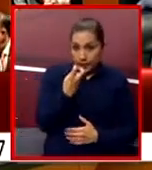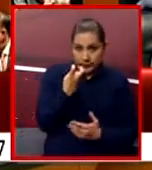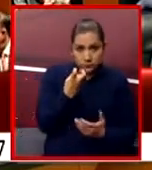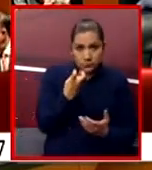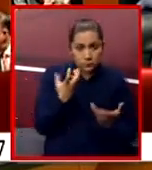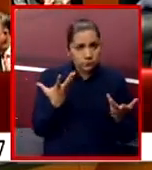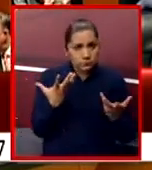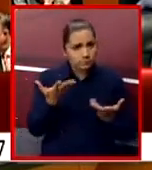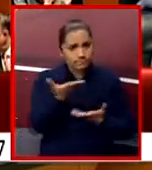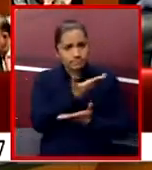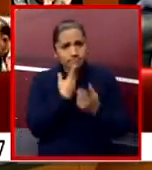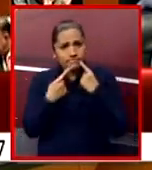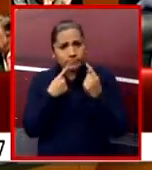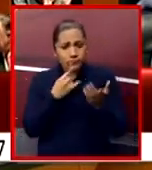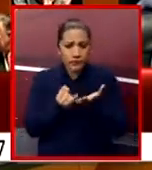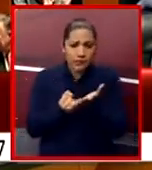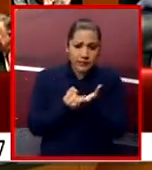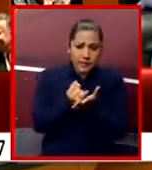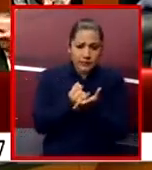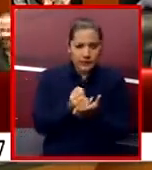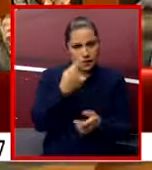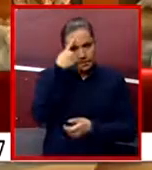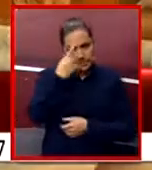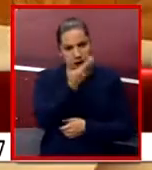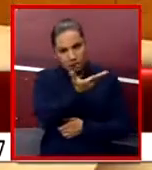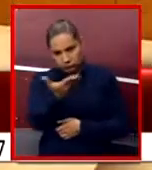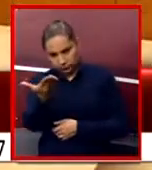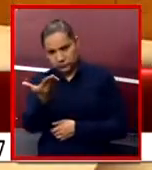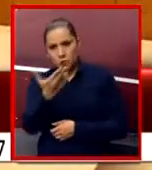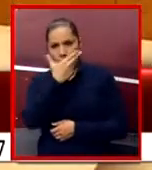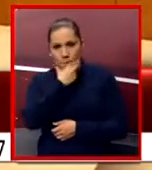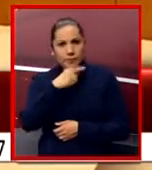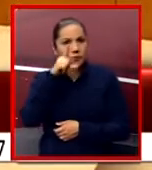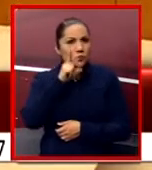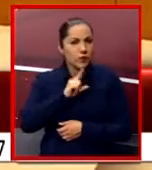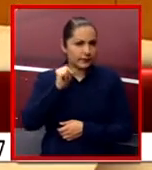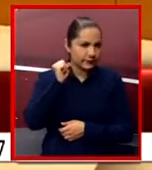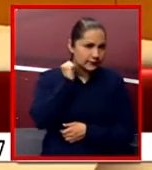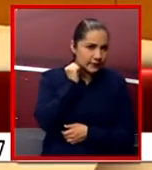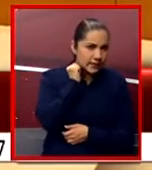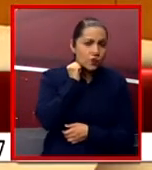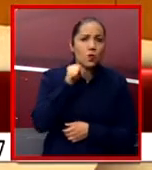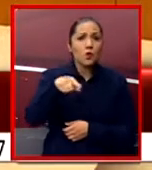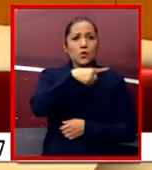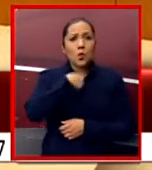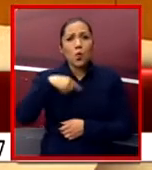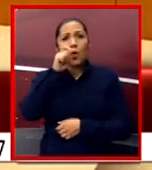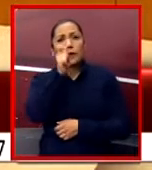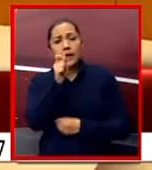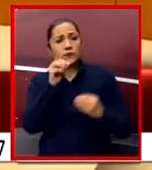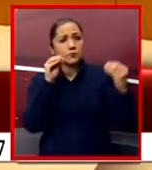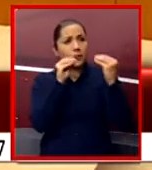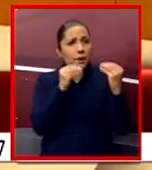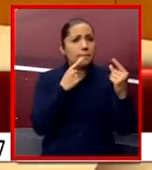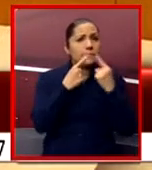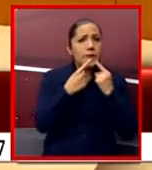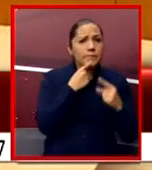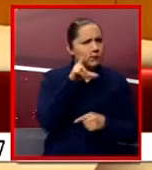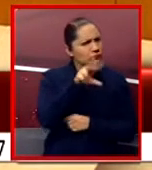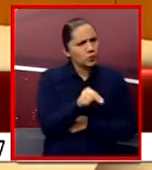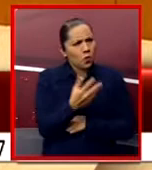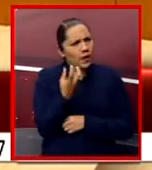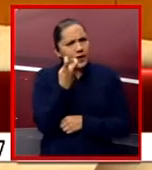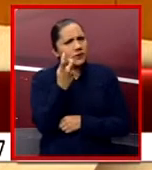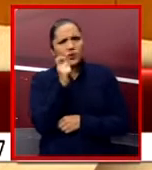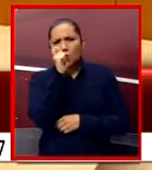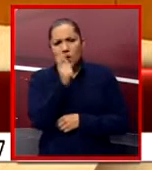determinación, señoras senadoras, señores senadores, no es una postura de negociación, no es una estrategia mexicana. Esto es parte